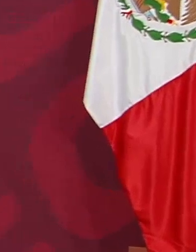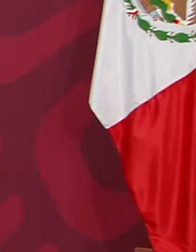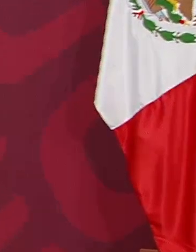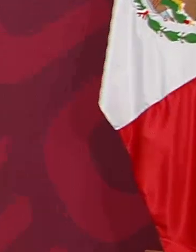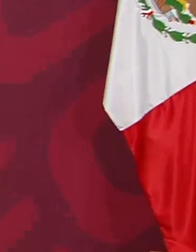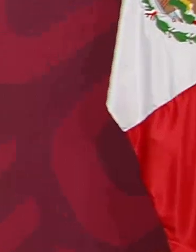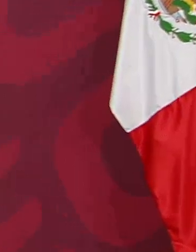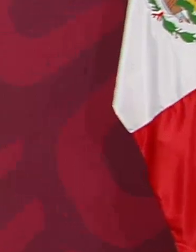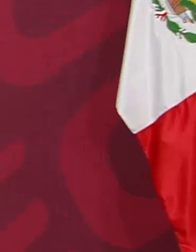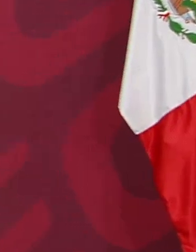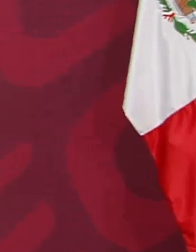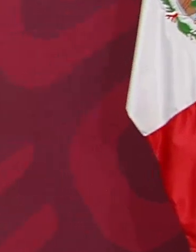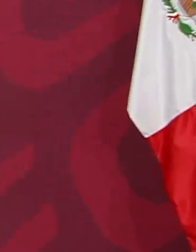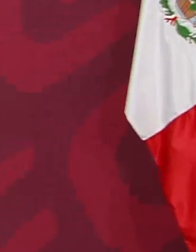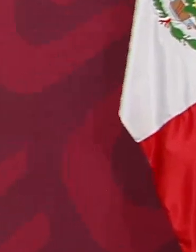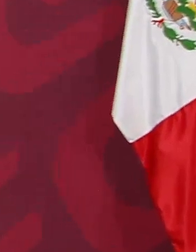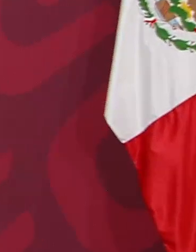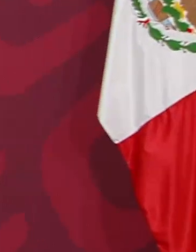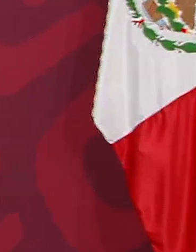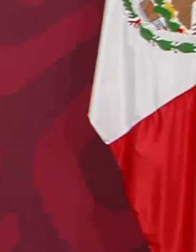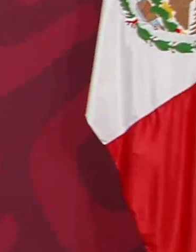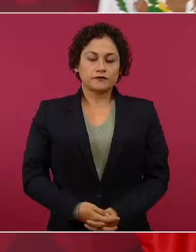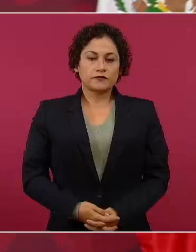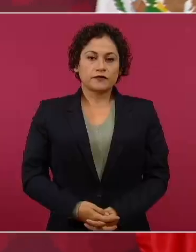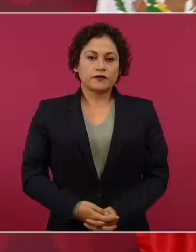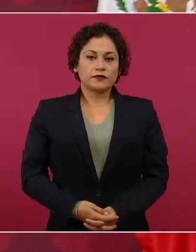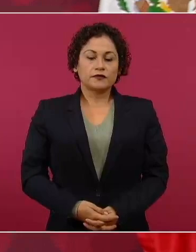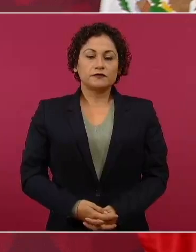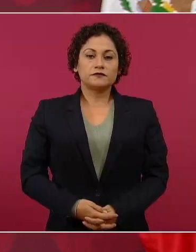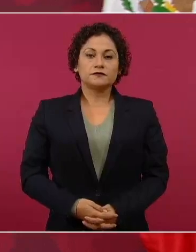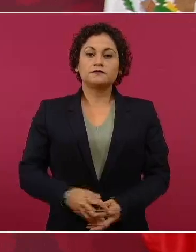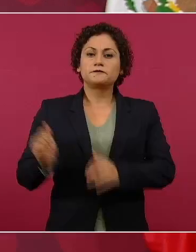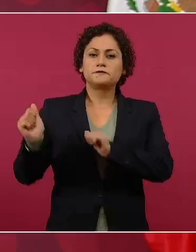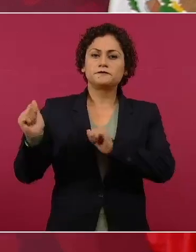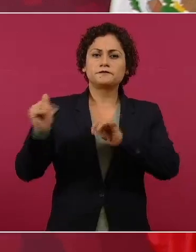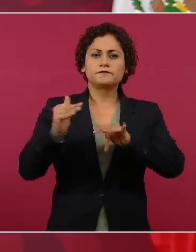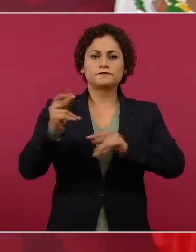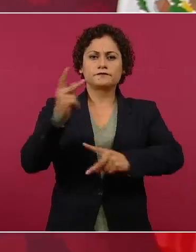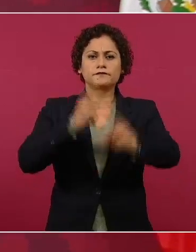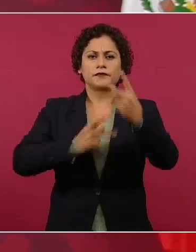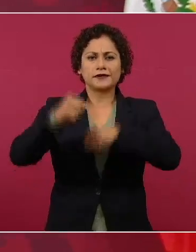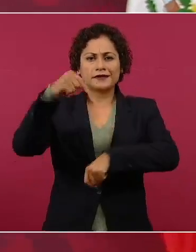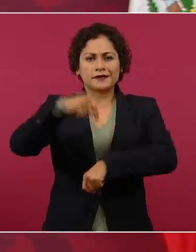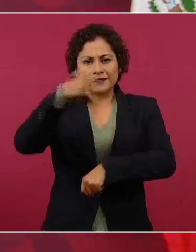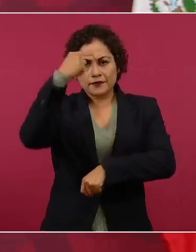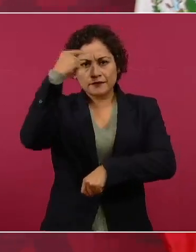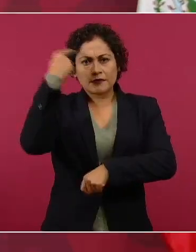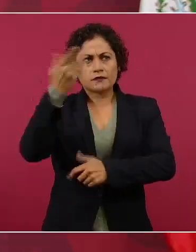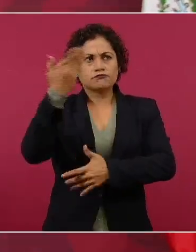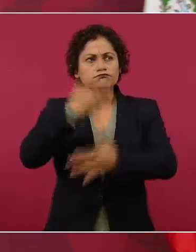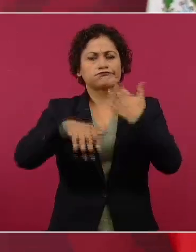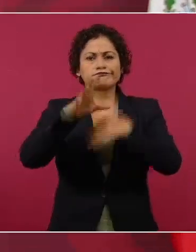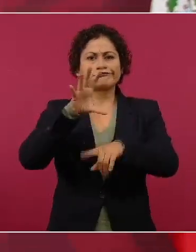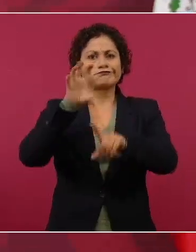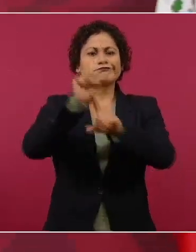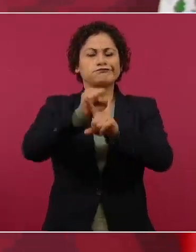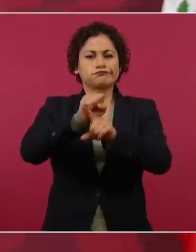buscar la superación, había movilidad social, se podía